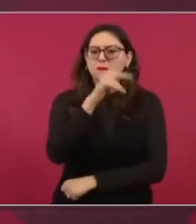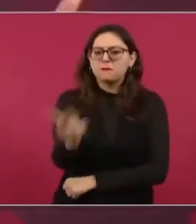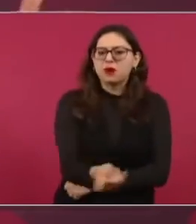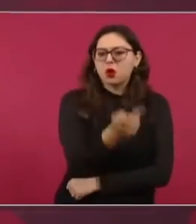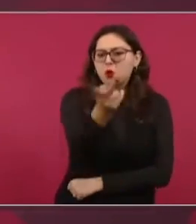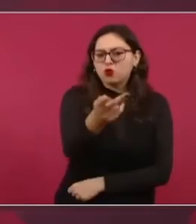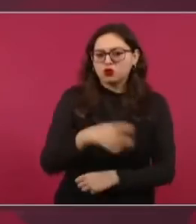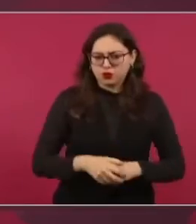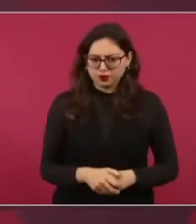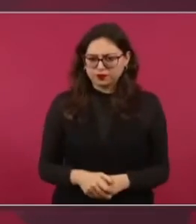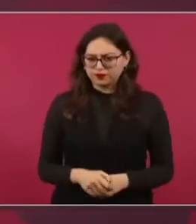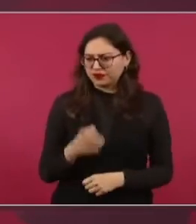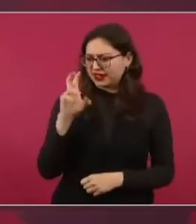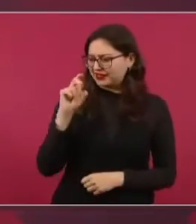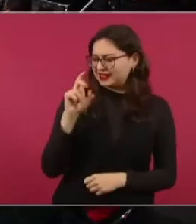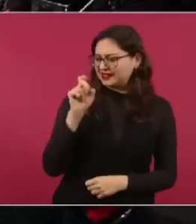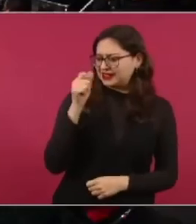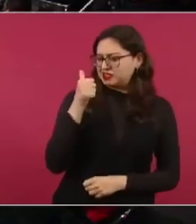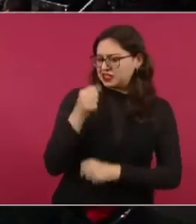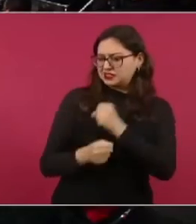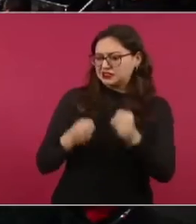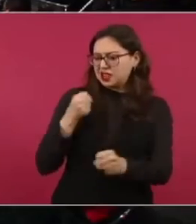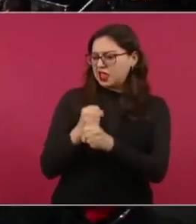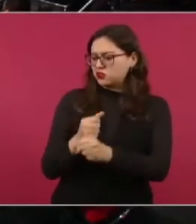36 años?